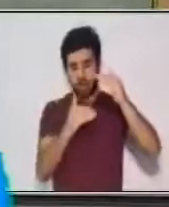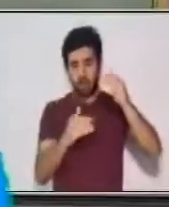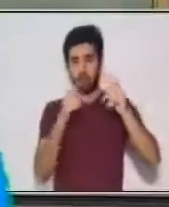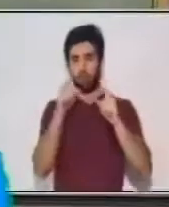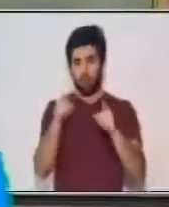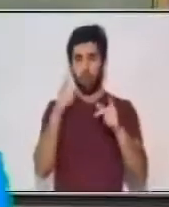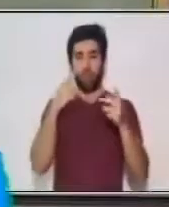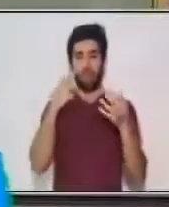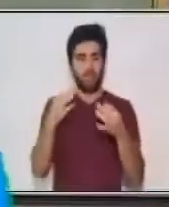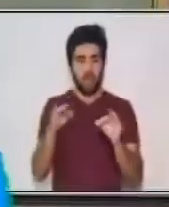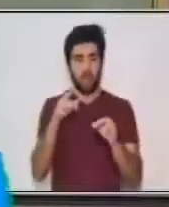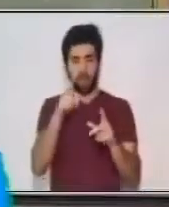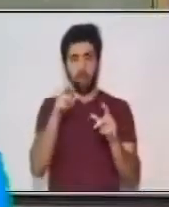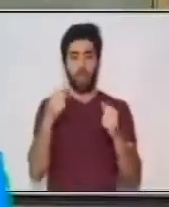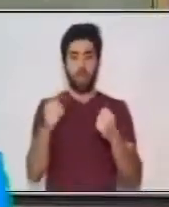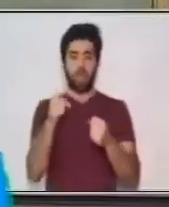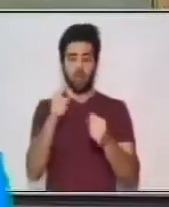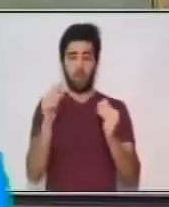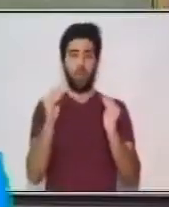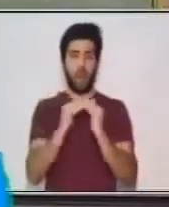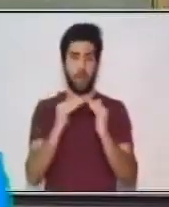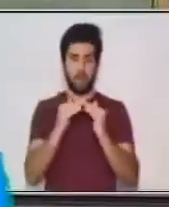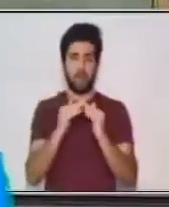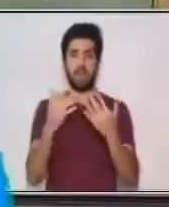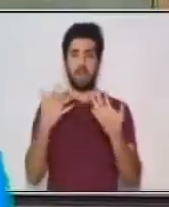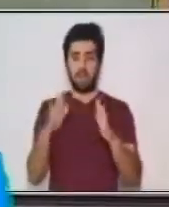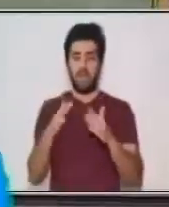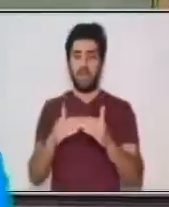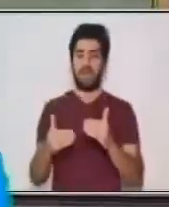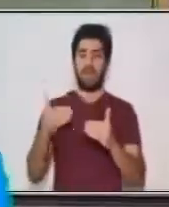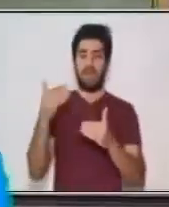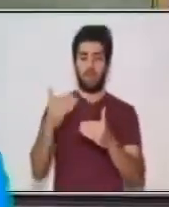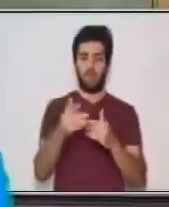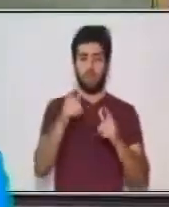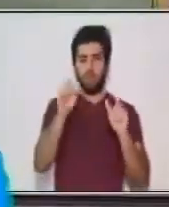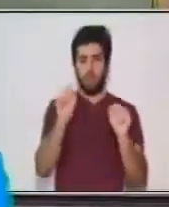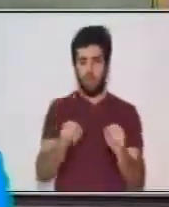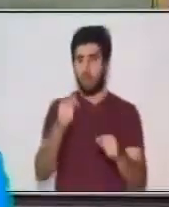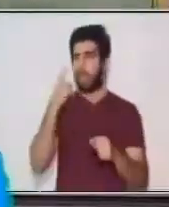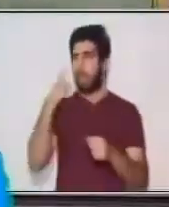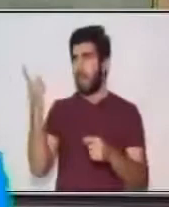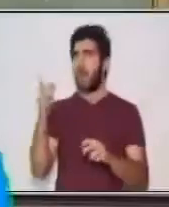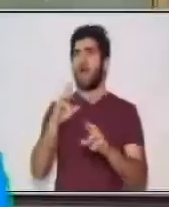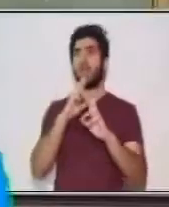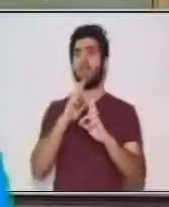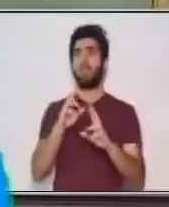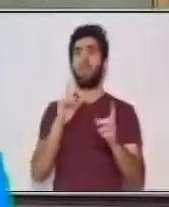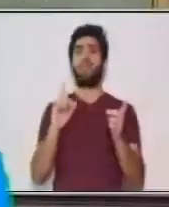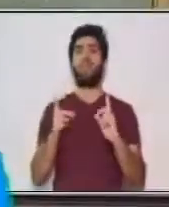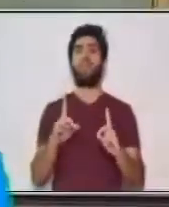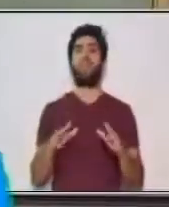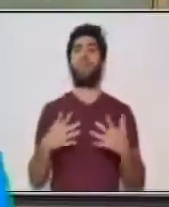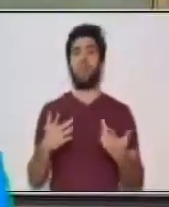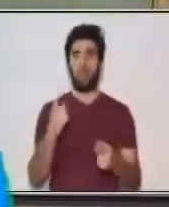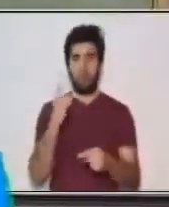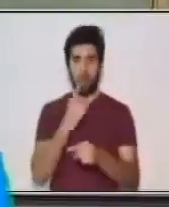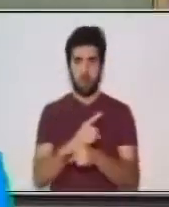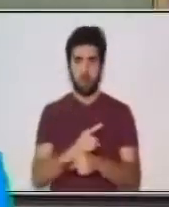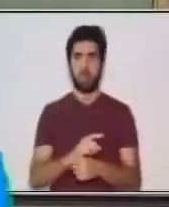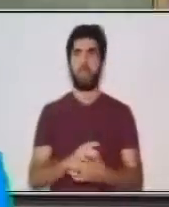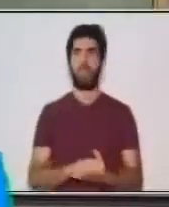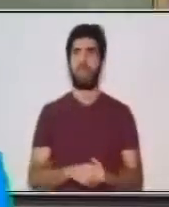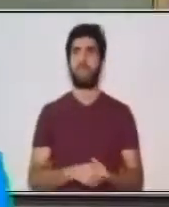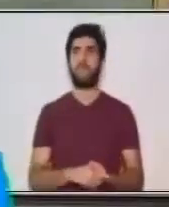Trátalo de hacer con el patrón numérico y luego verifica ese resultado con la calculadora.